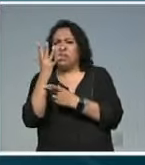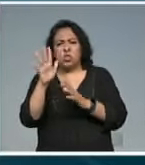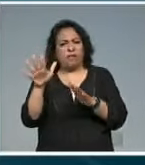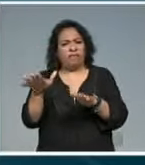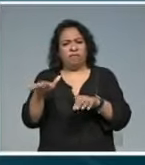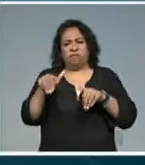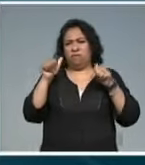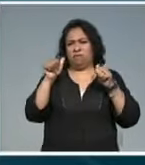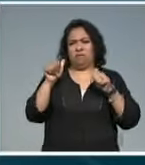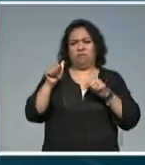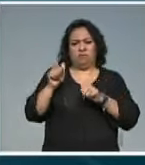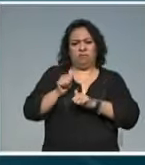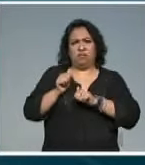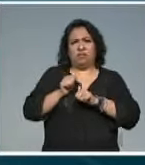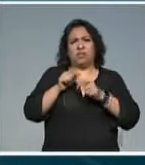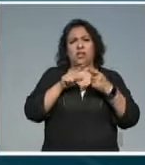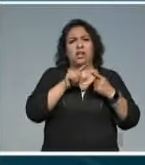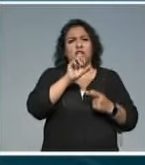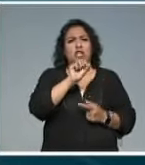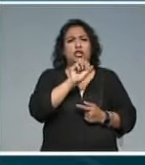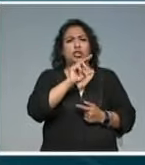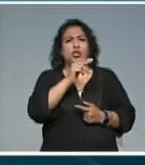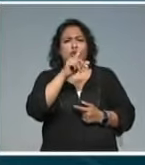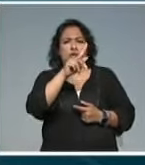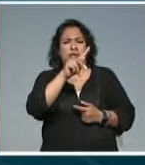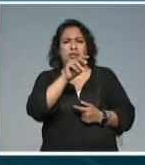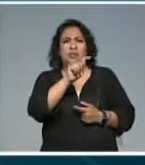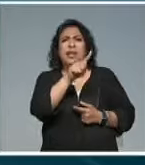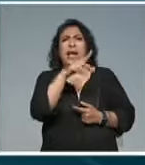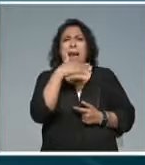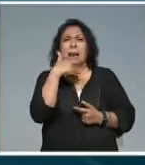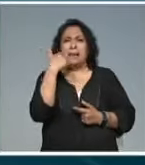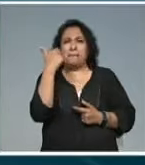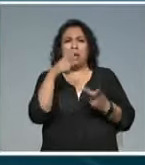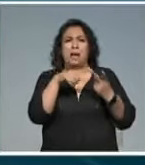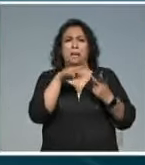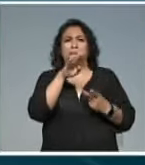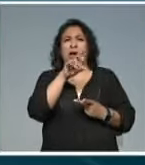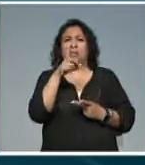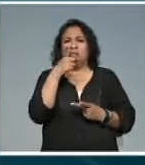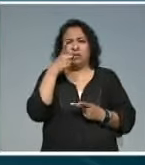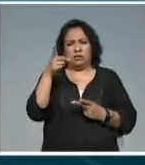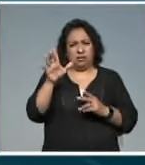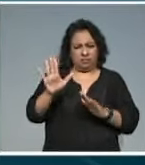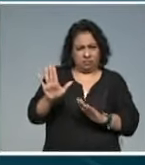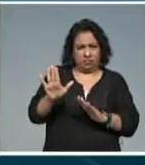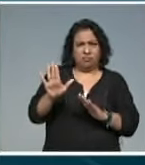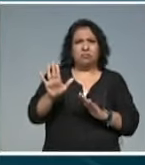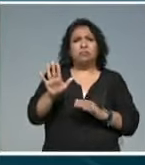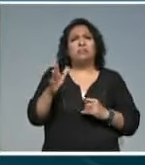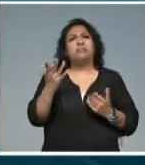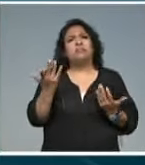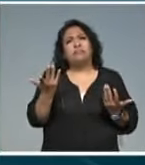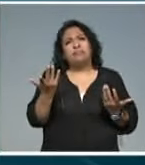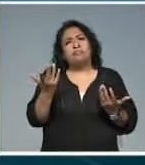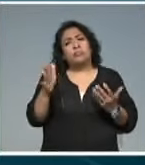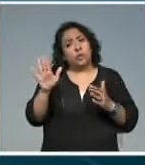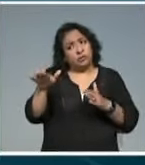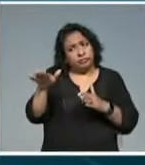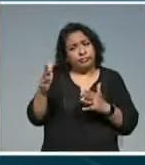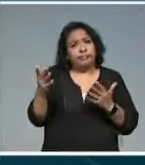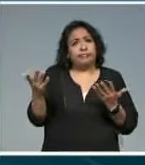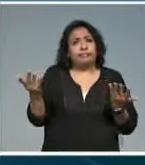retiré tropas. Olaf Scholz, el canciller alemán, y Joe Biden le dicen, oye, pues hay que, oiga